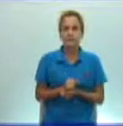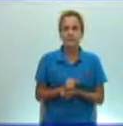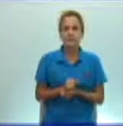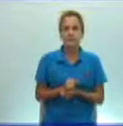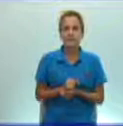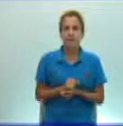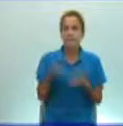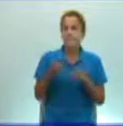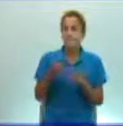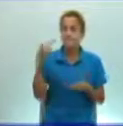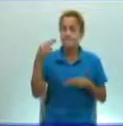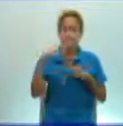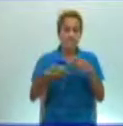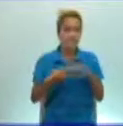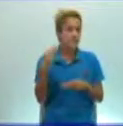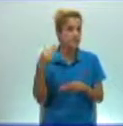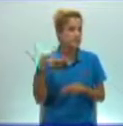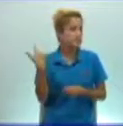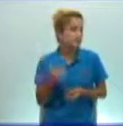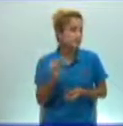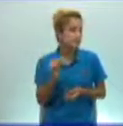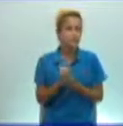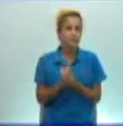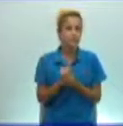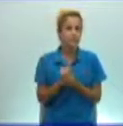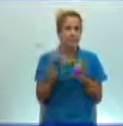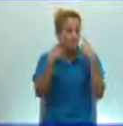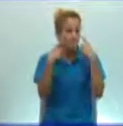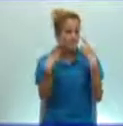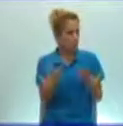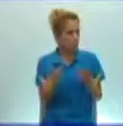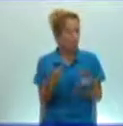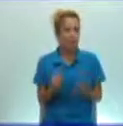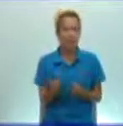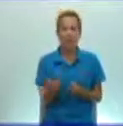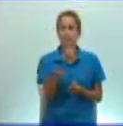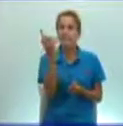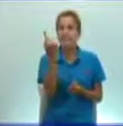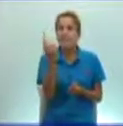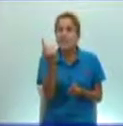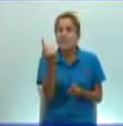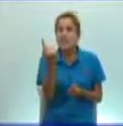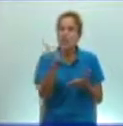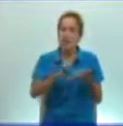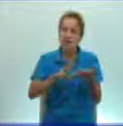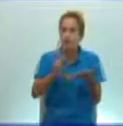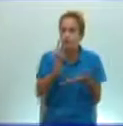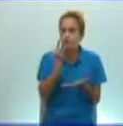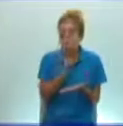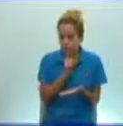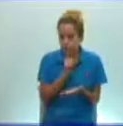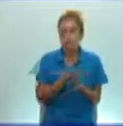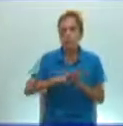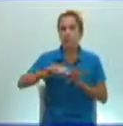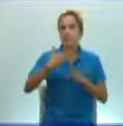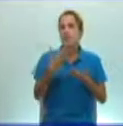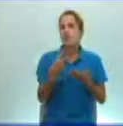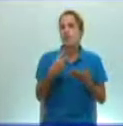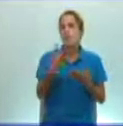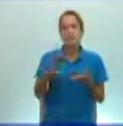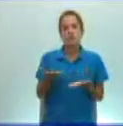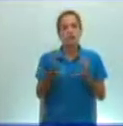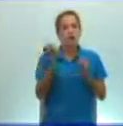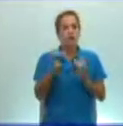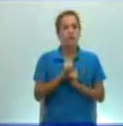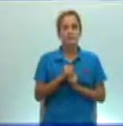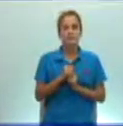esta actividad era fundamental primero leer en silencio y luego en voz alta. De ser